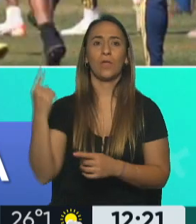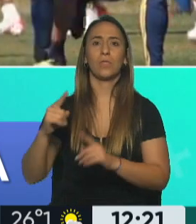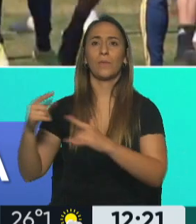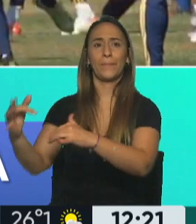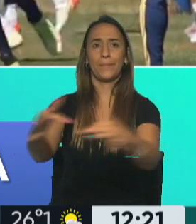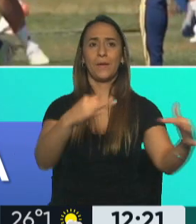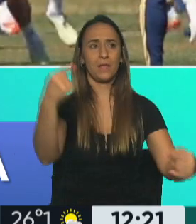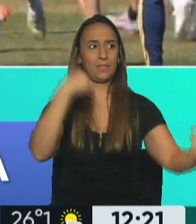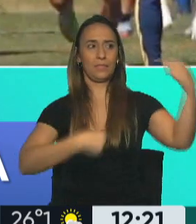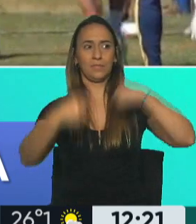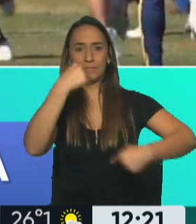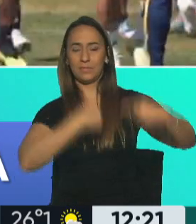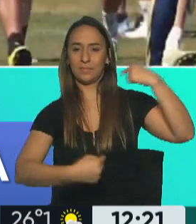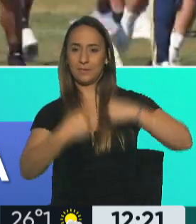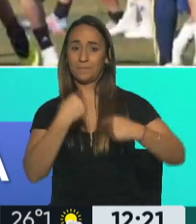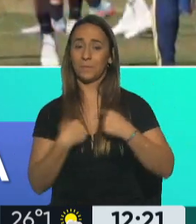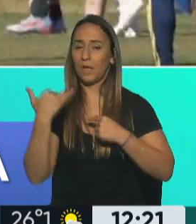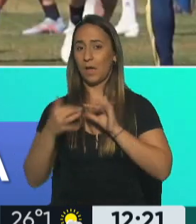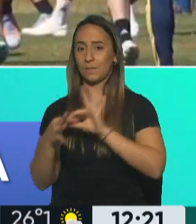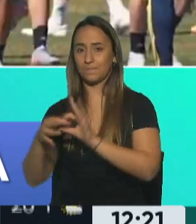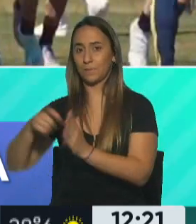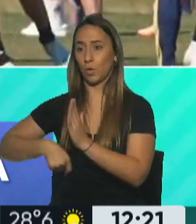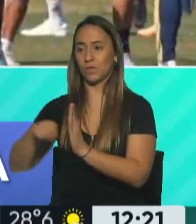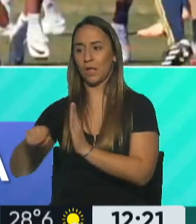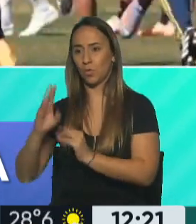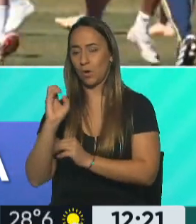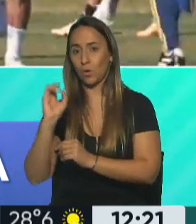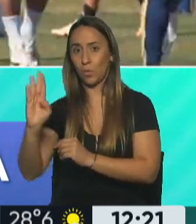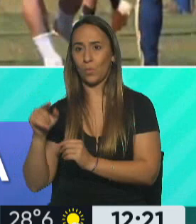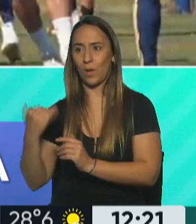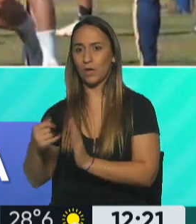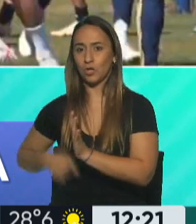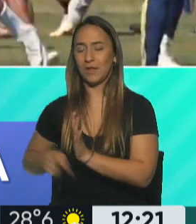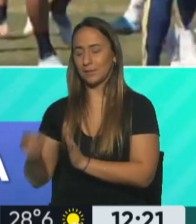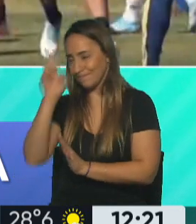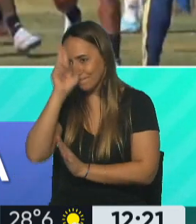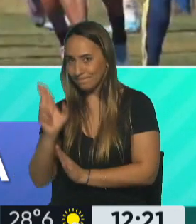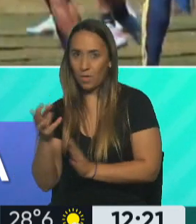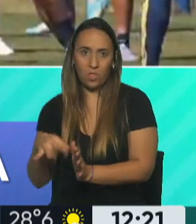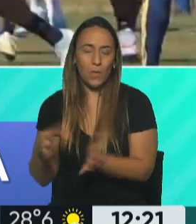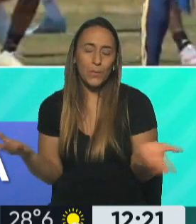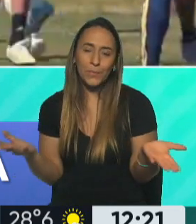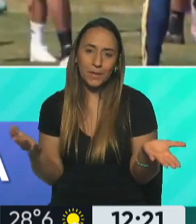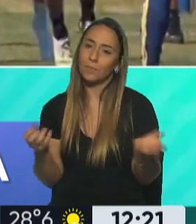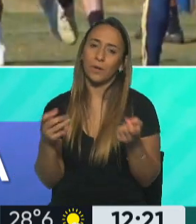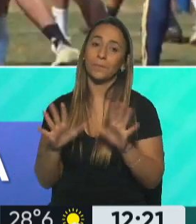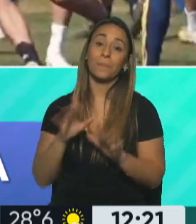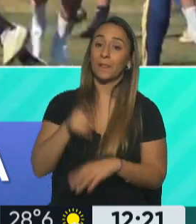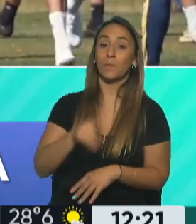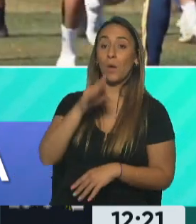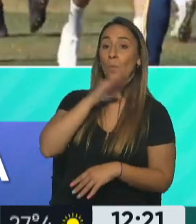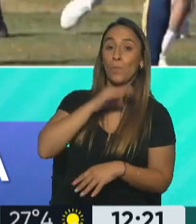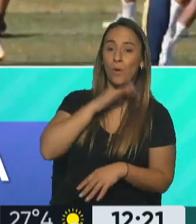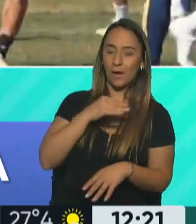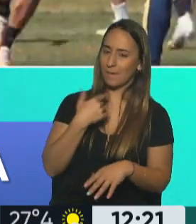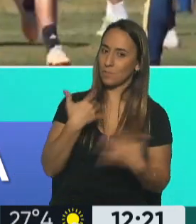contractual cuando uno tiene una vinculación con una institución Esto está muy claro no después me parece también preocupante que boca ponga todas sus expectativas en un jugador como